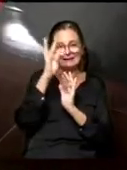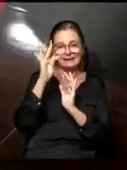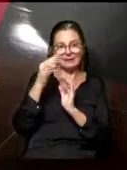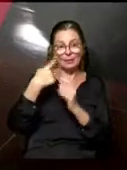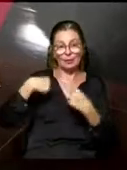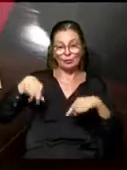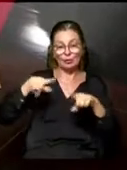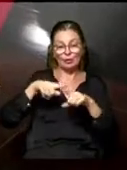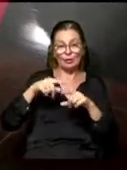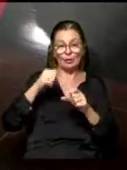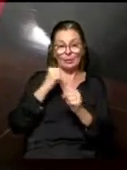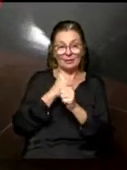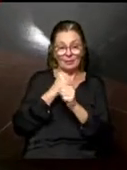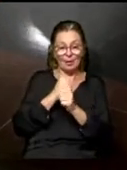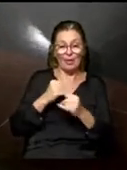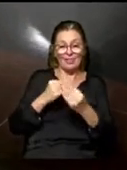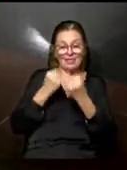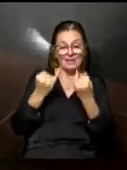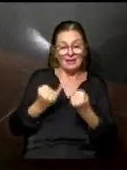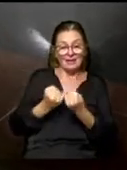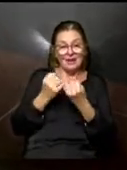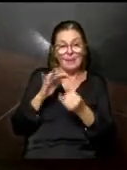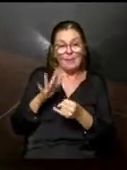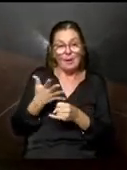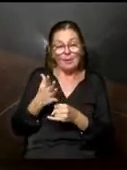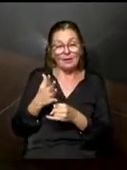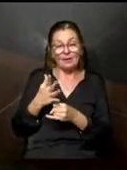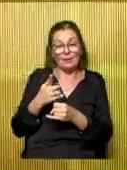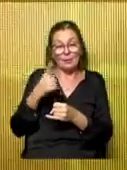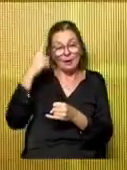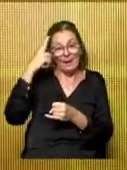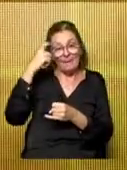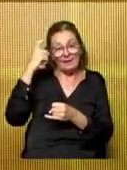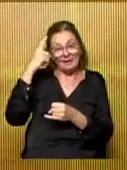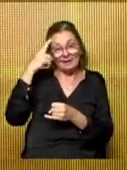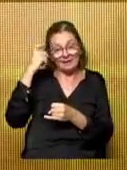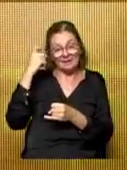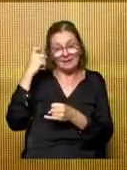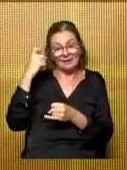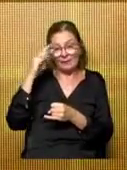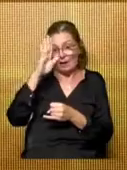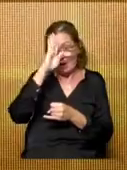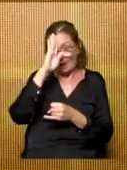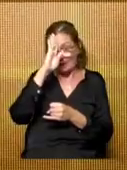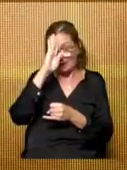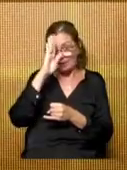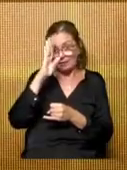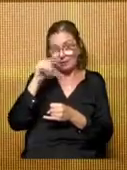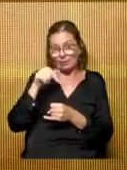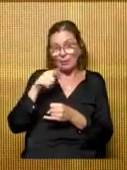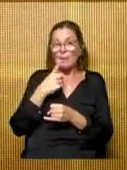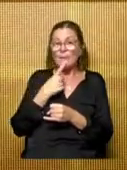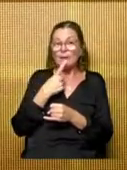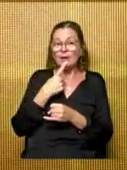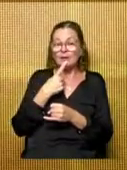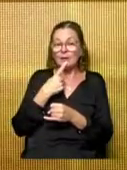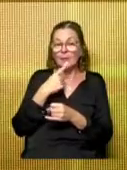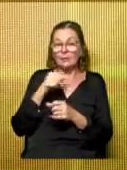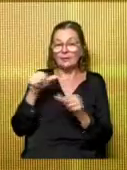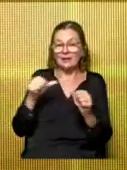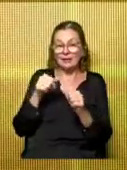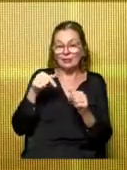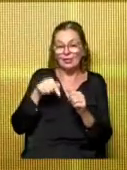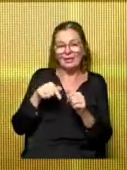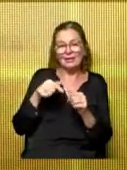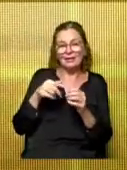los que estamos trabajando y que más o menos también por experiencia una va aprendiendo. Bueno, son políticas que no se han construido desde ahí y